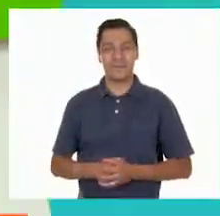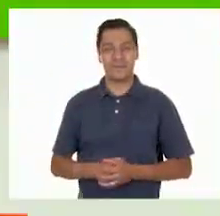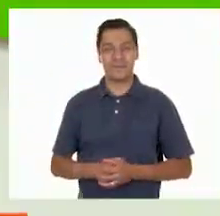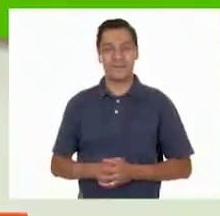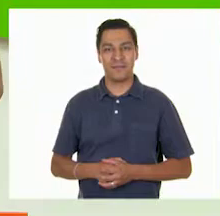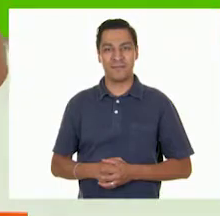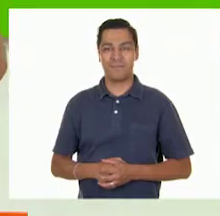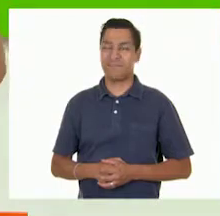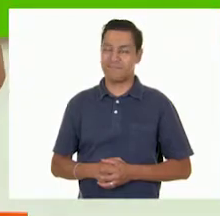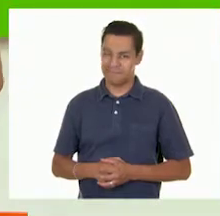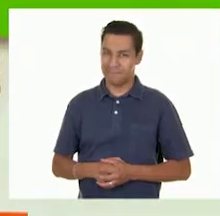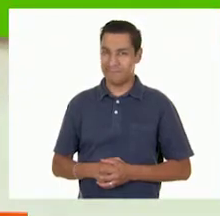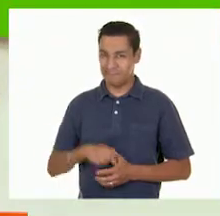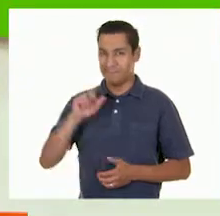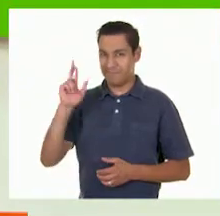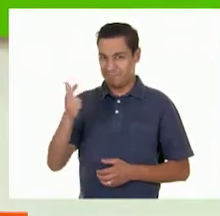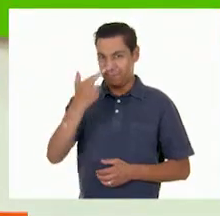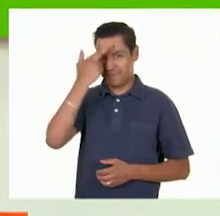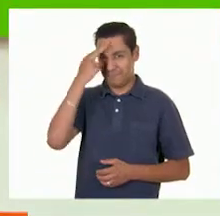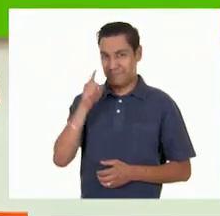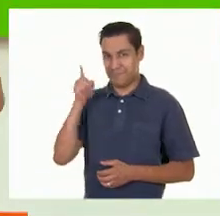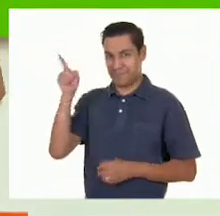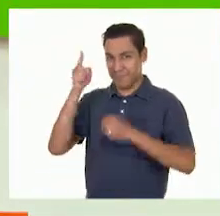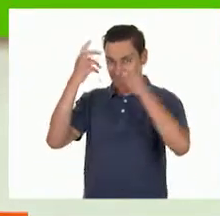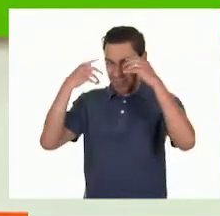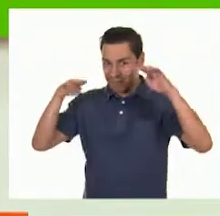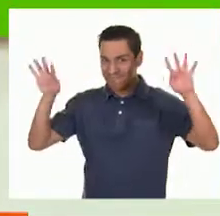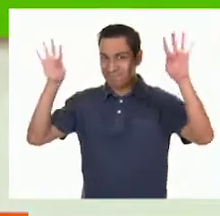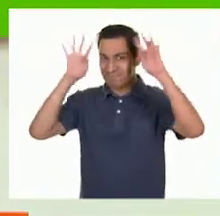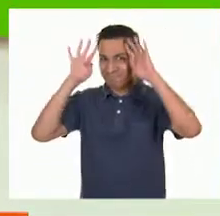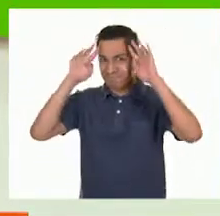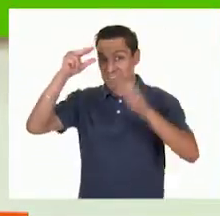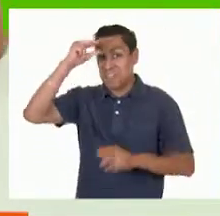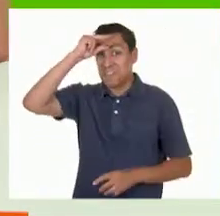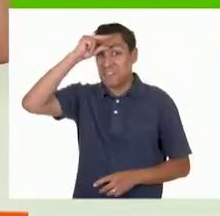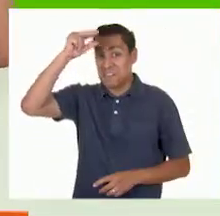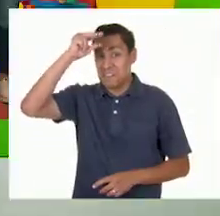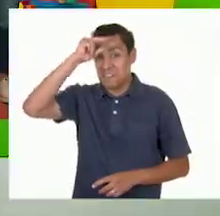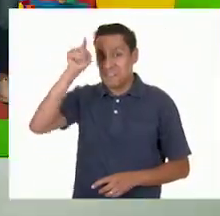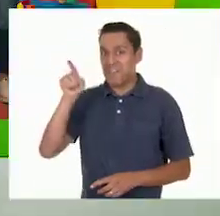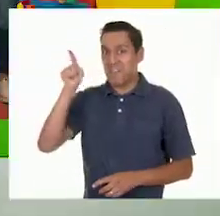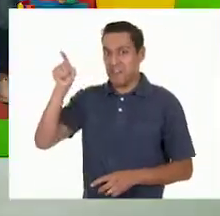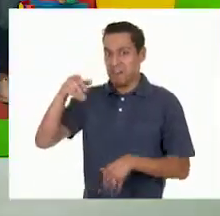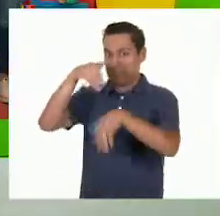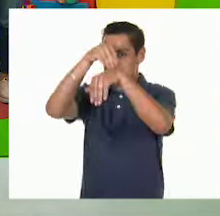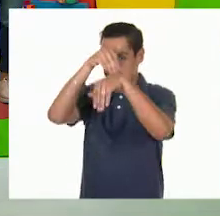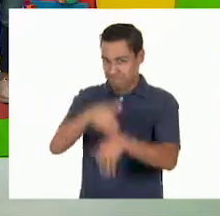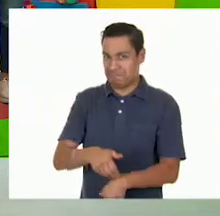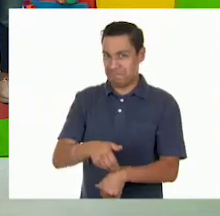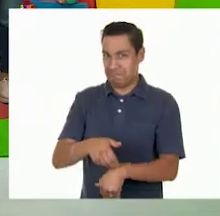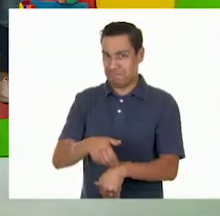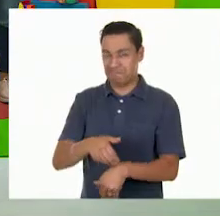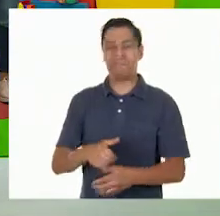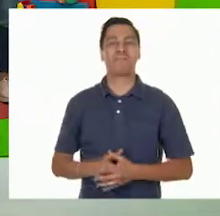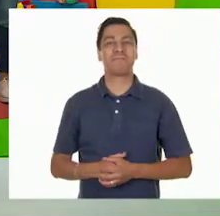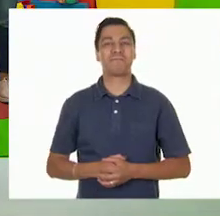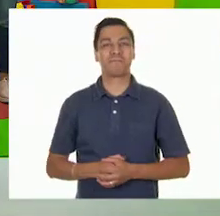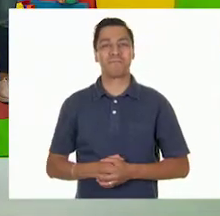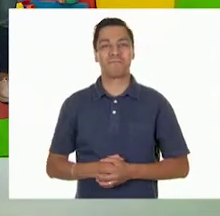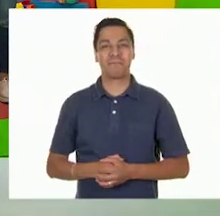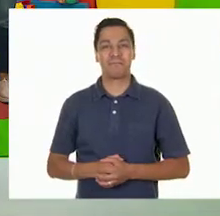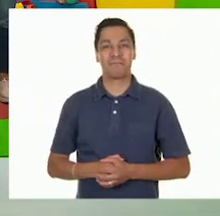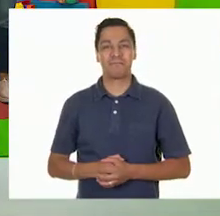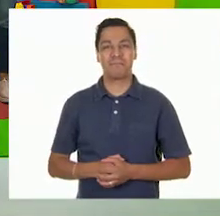recuerden seguir los sabios consejos de ajo listo listo está la verdad muy bien sí claro que sí y para